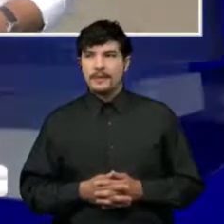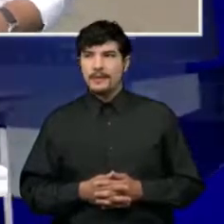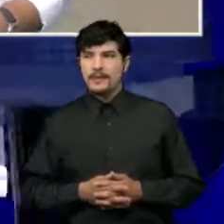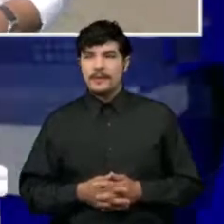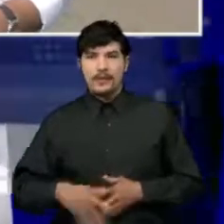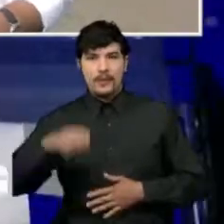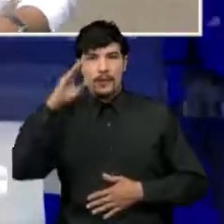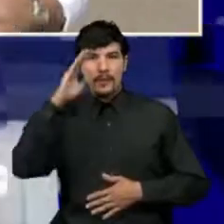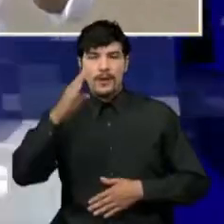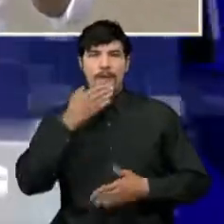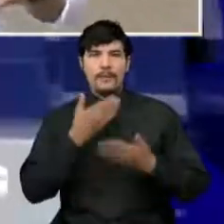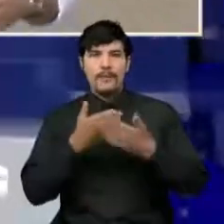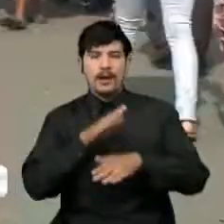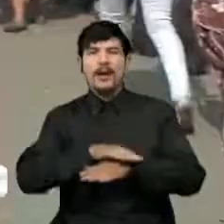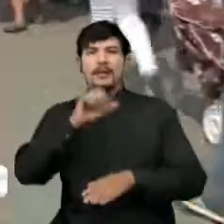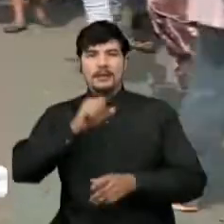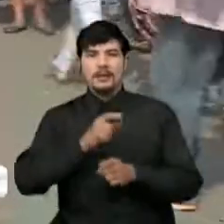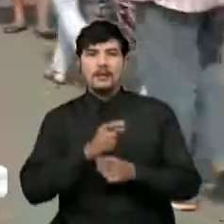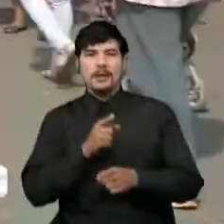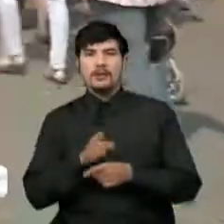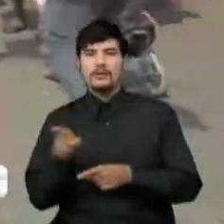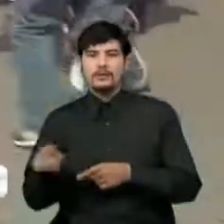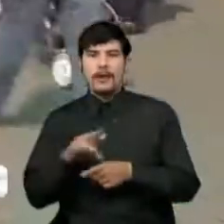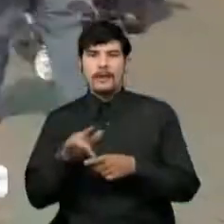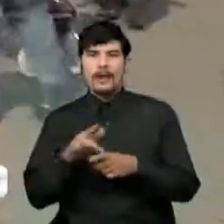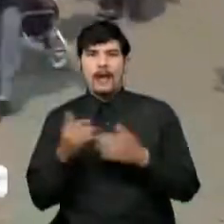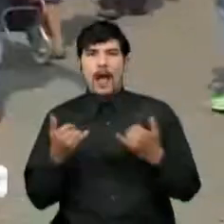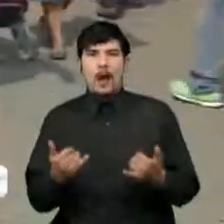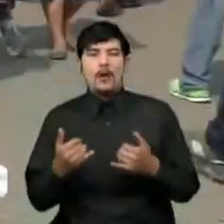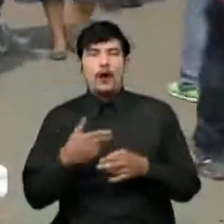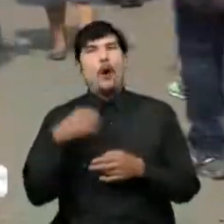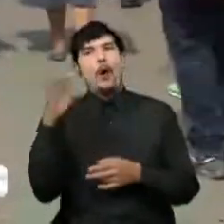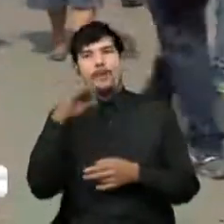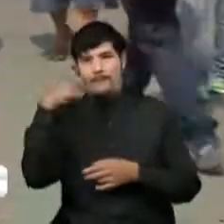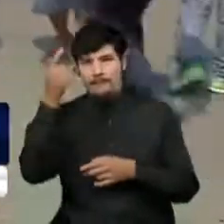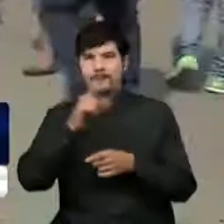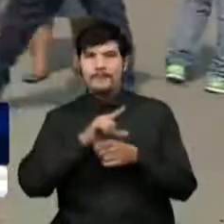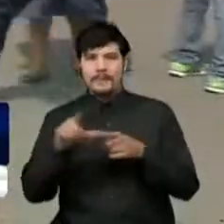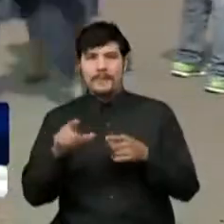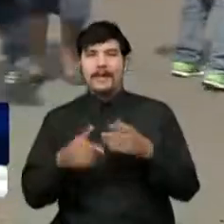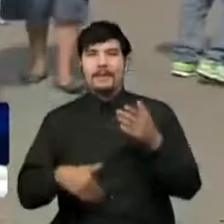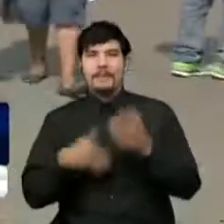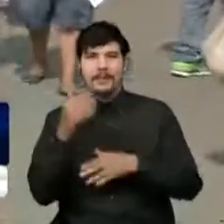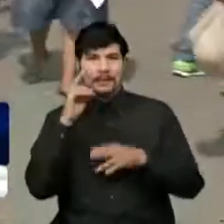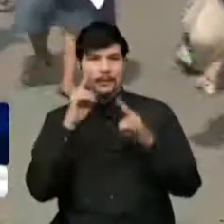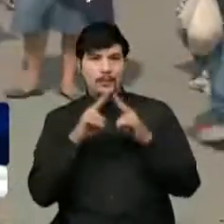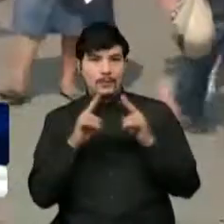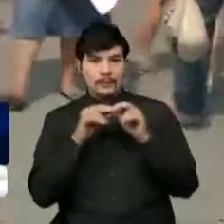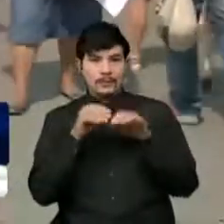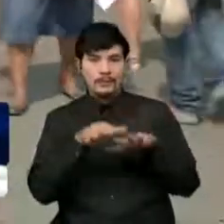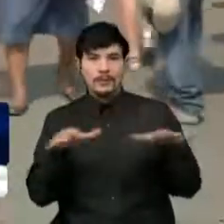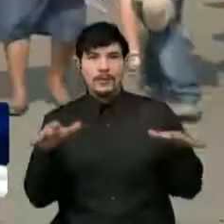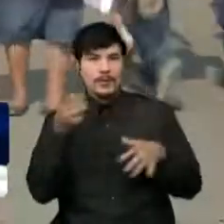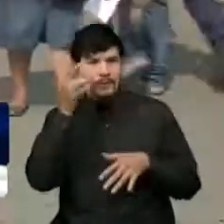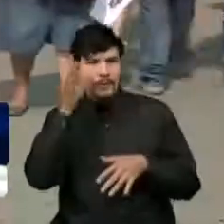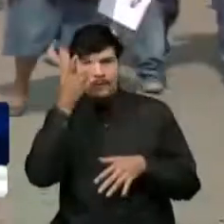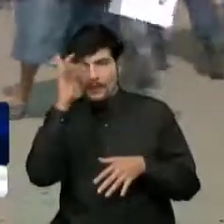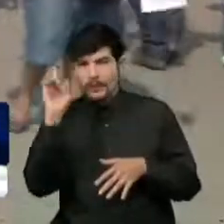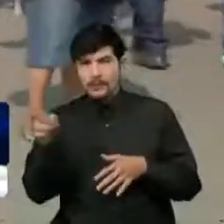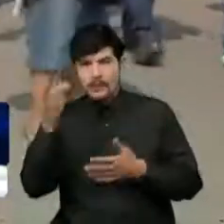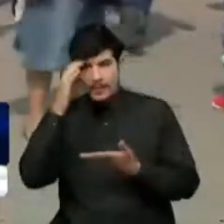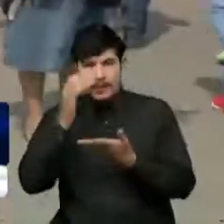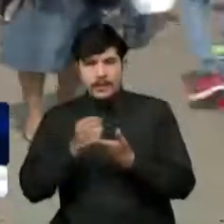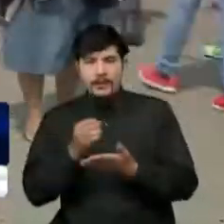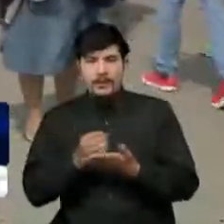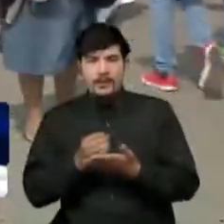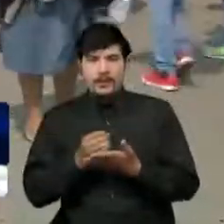hola muy buenas tardes pues esta medida que se podría empezar a aplicar desde la próxima semana según lo se ha conocido podría darse por las declaraciones que